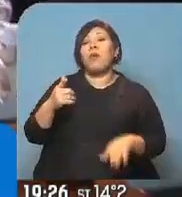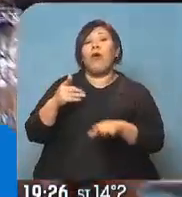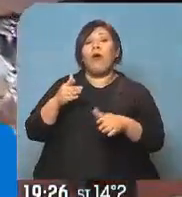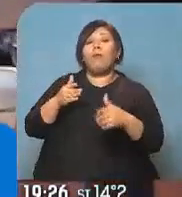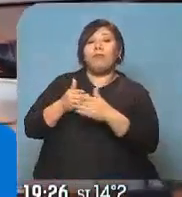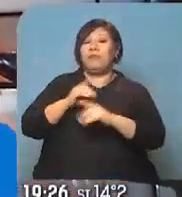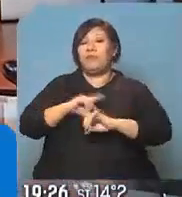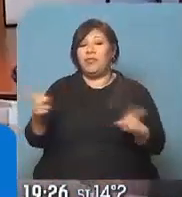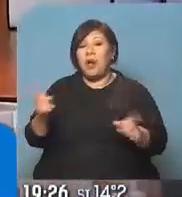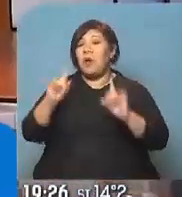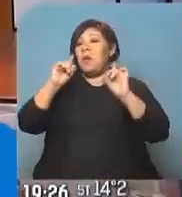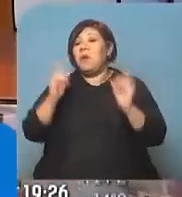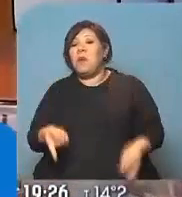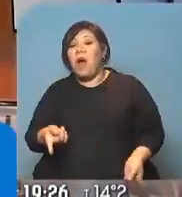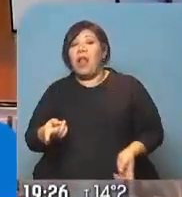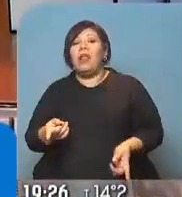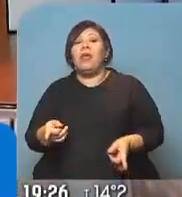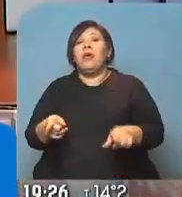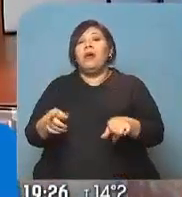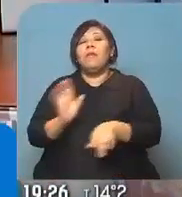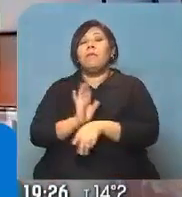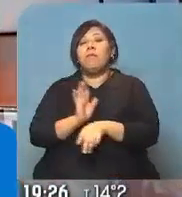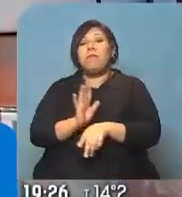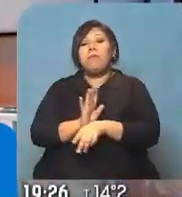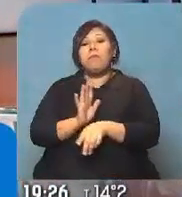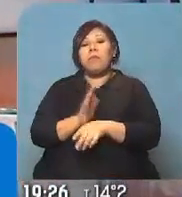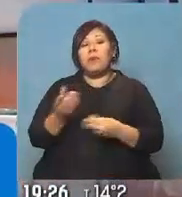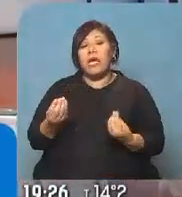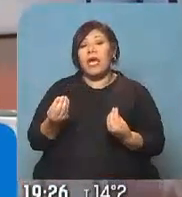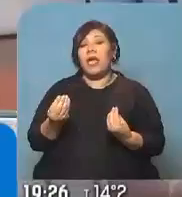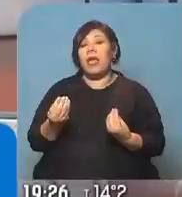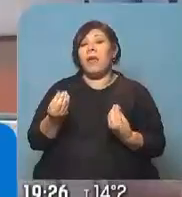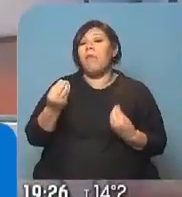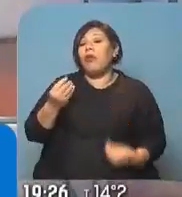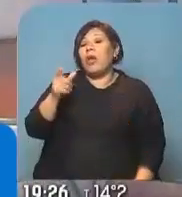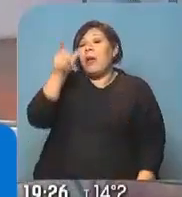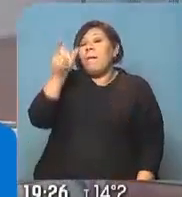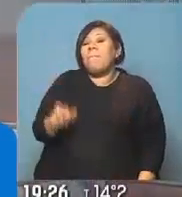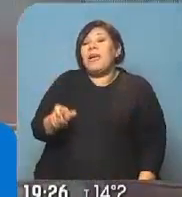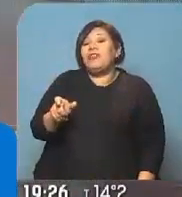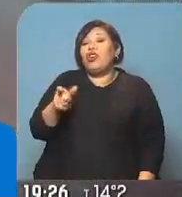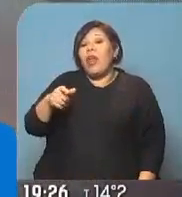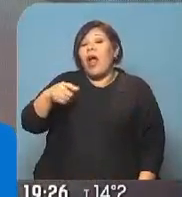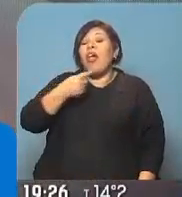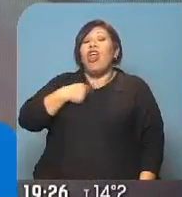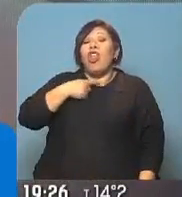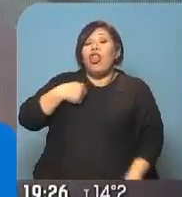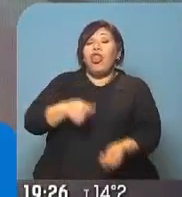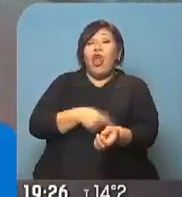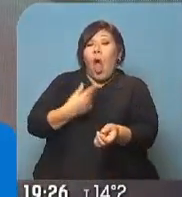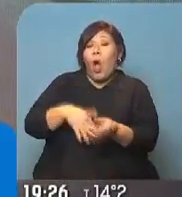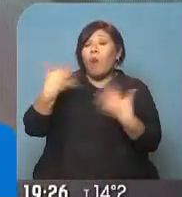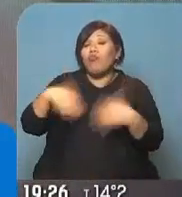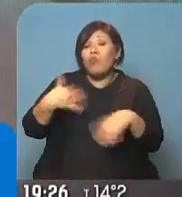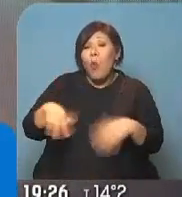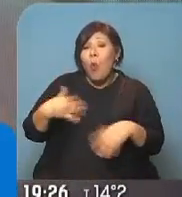están inclusive ya instalados en la estructura de personalidad, pero están facilitados por la inhibición que provocan las drogas. Entonces, claro, la posibilidad de pasaje al